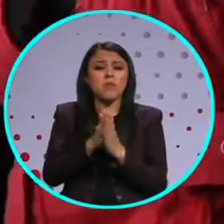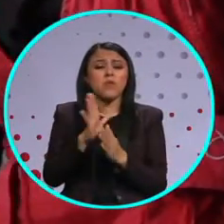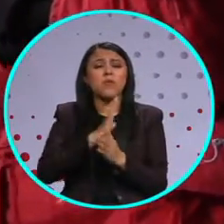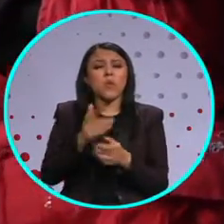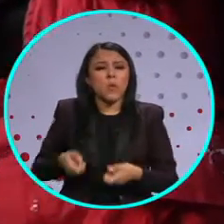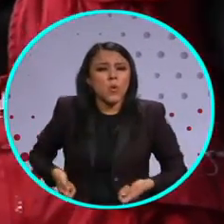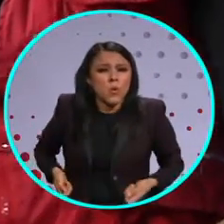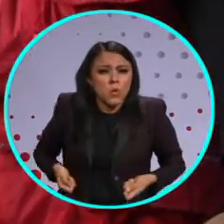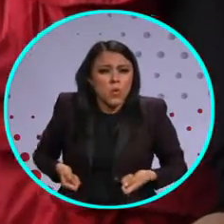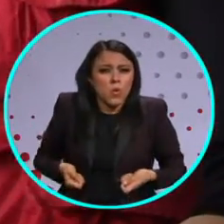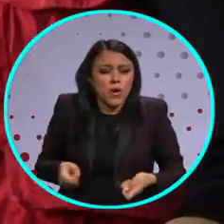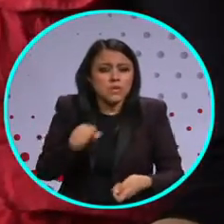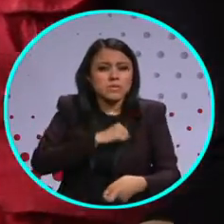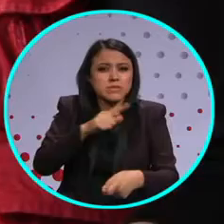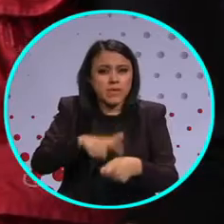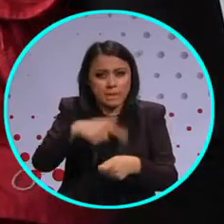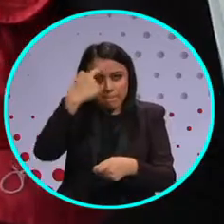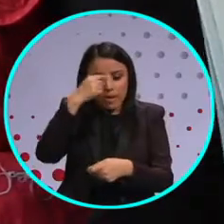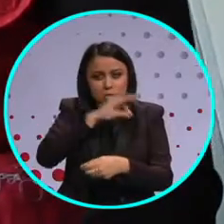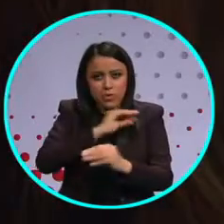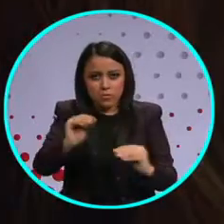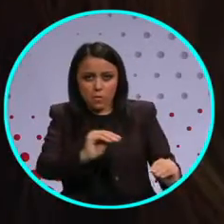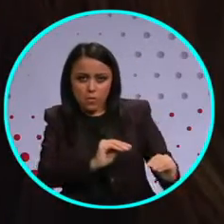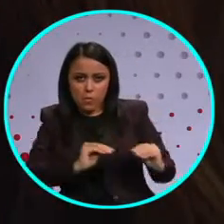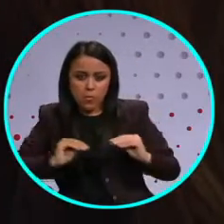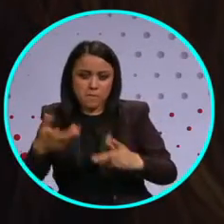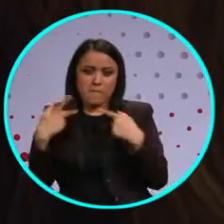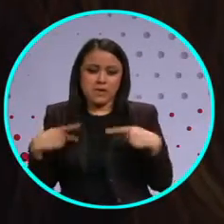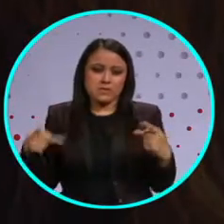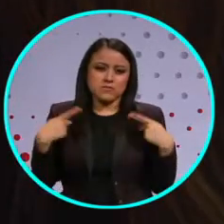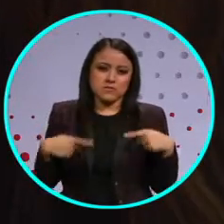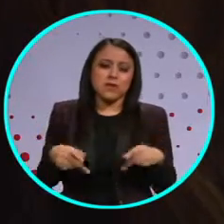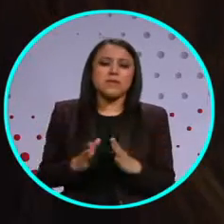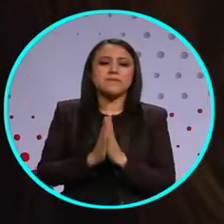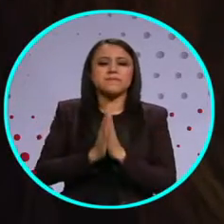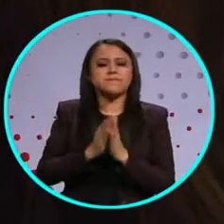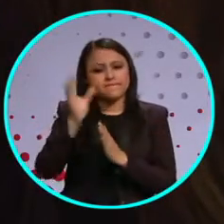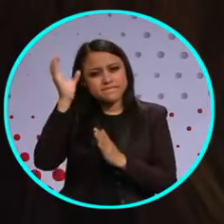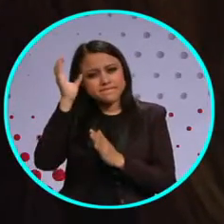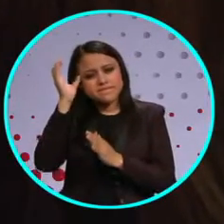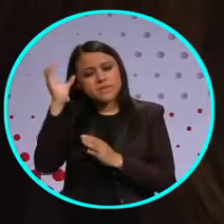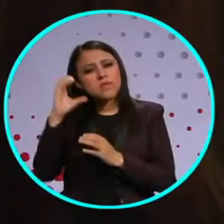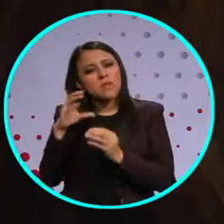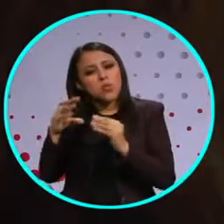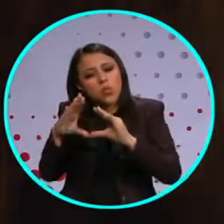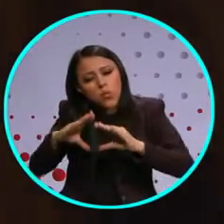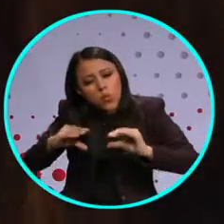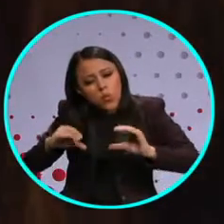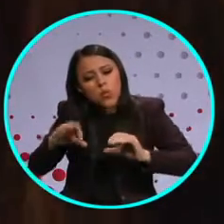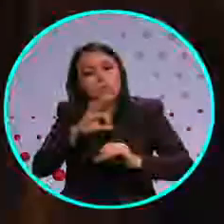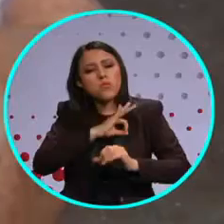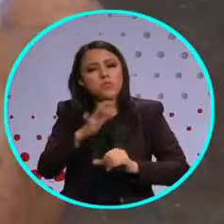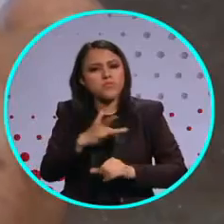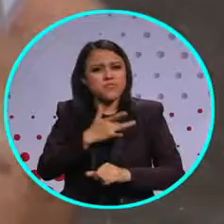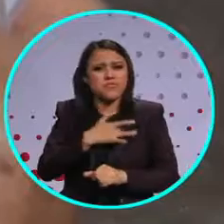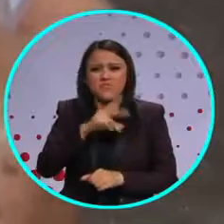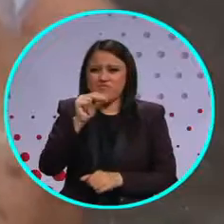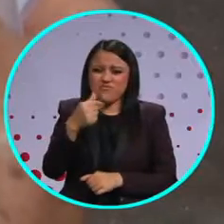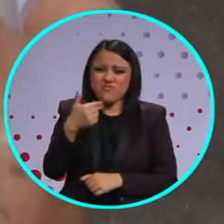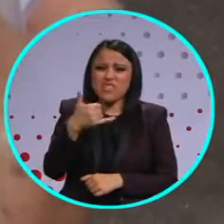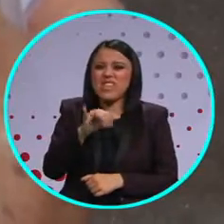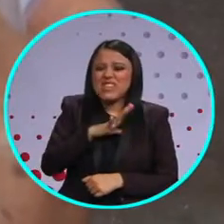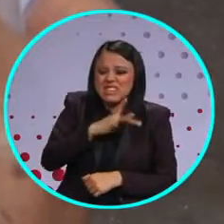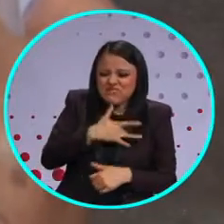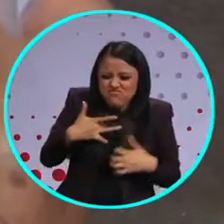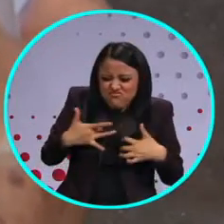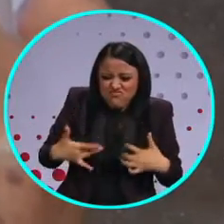con necesidades especiales para facilitar el traslado de la pequeña y un colchón de presión alterna para que Alexa no se siga enllagando y evite